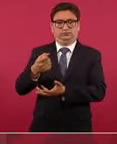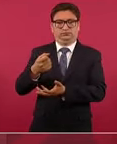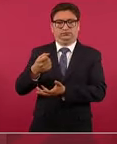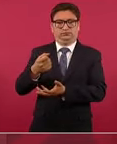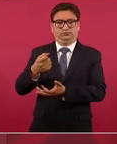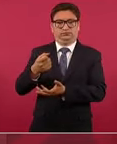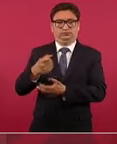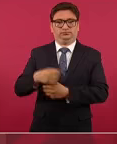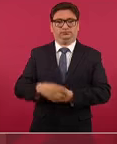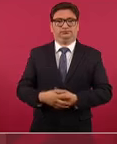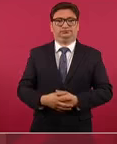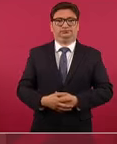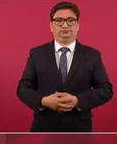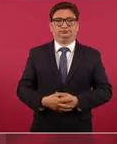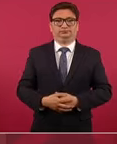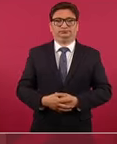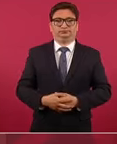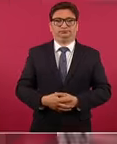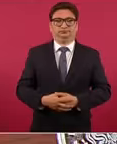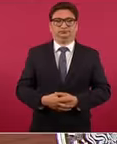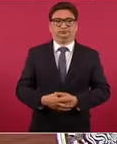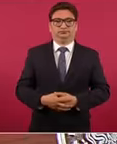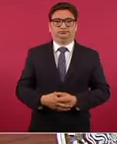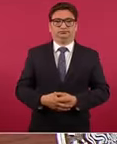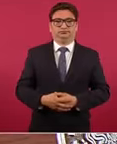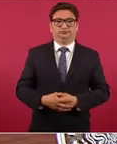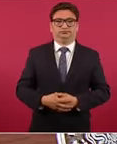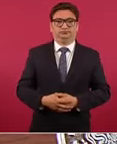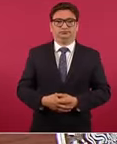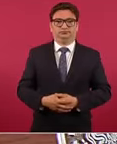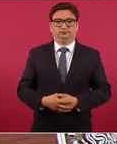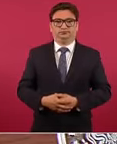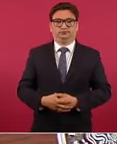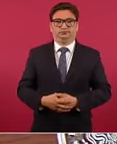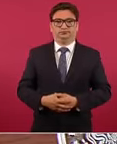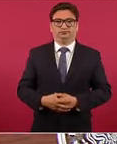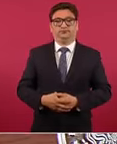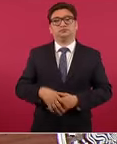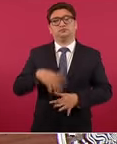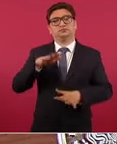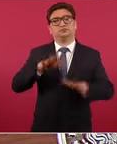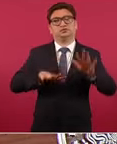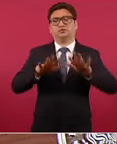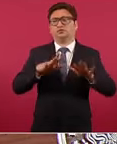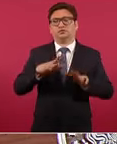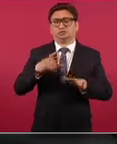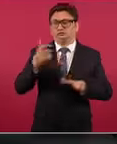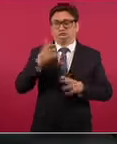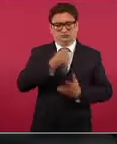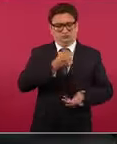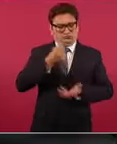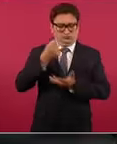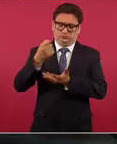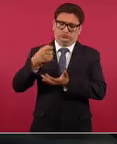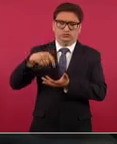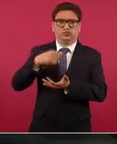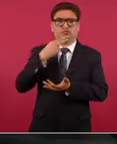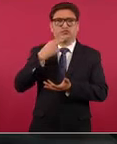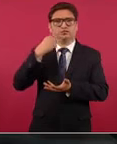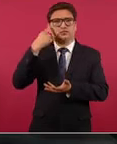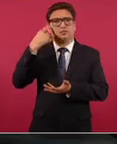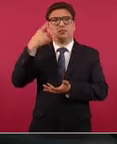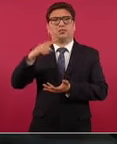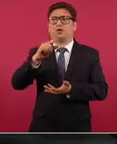este ocasiones y se usaban para